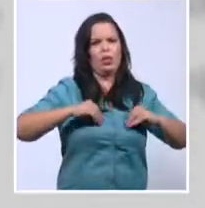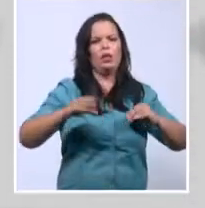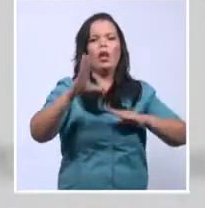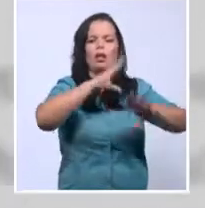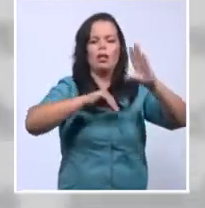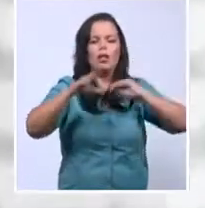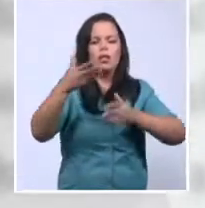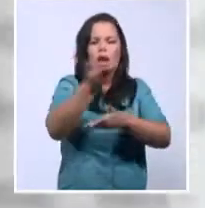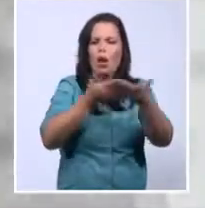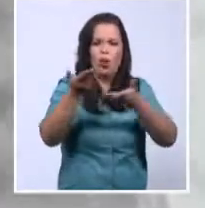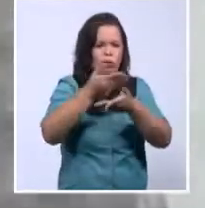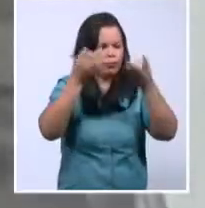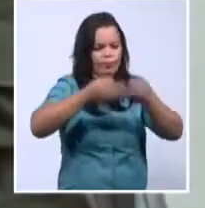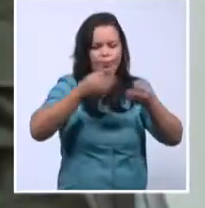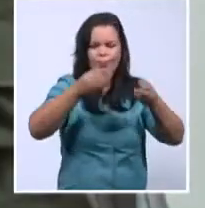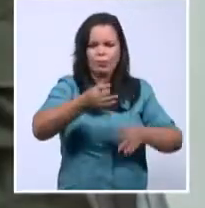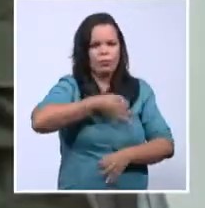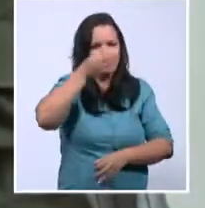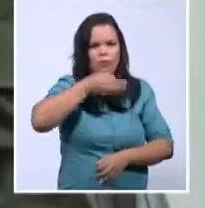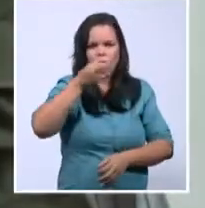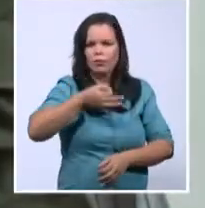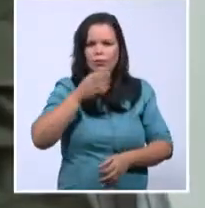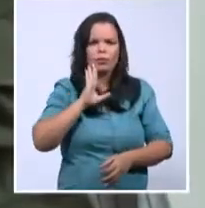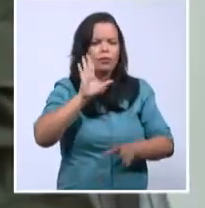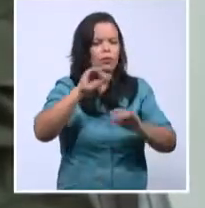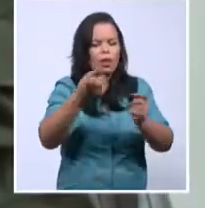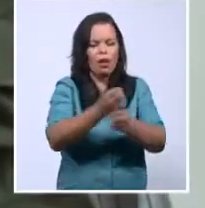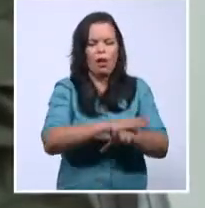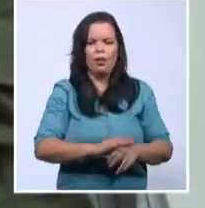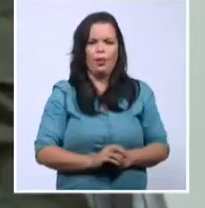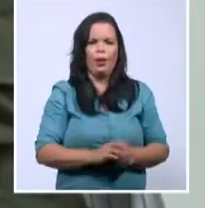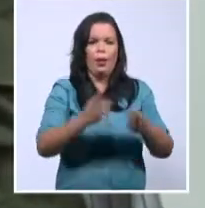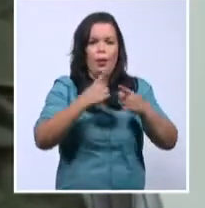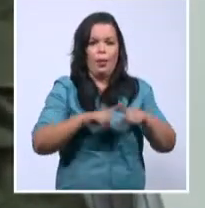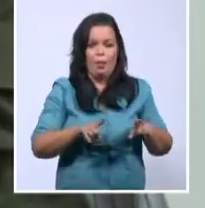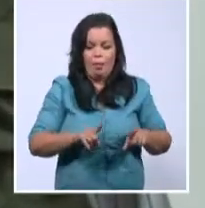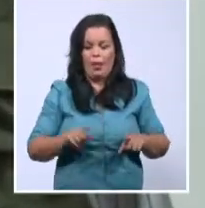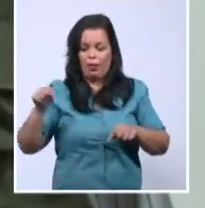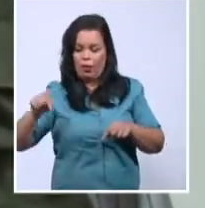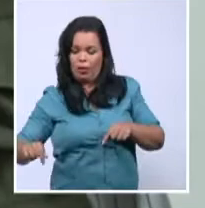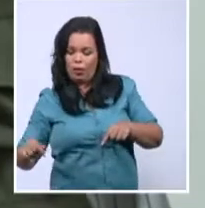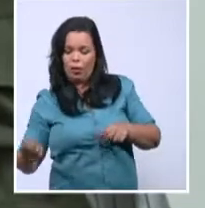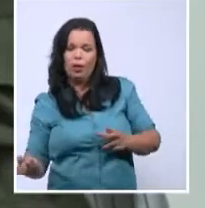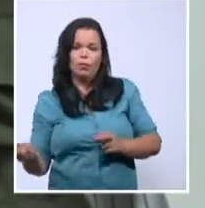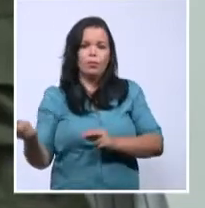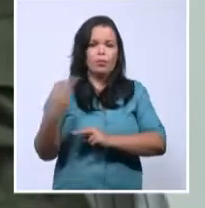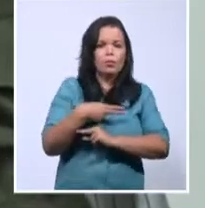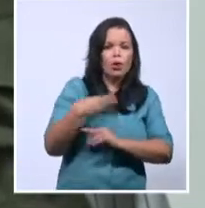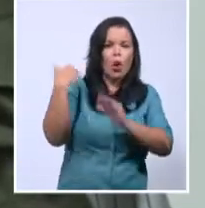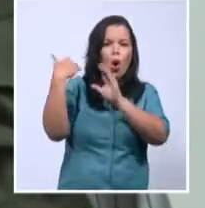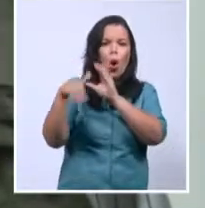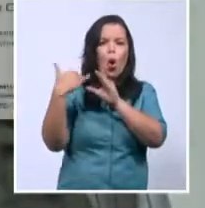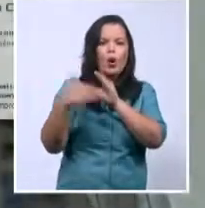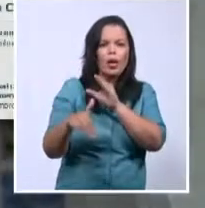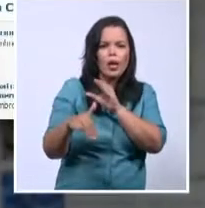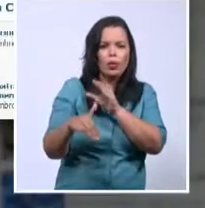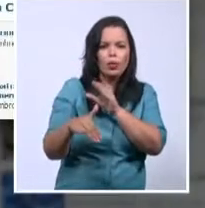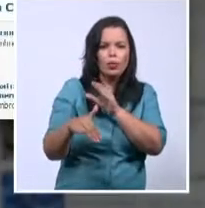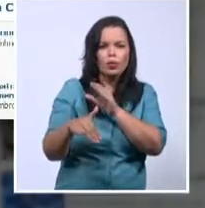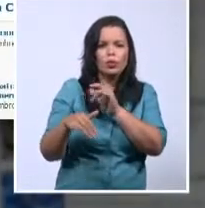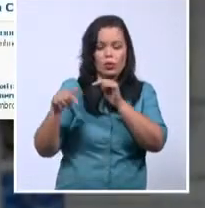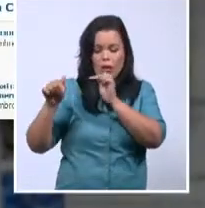hecho de que este correo establezca como condiciones que tienen que estar estas personas, que para nosotros son claramente mercenarios, el